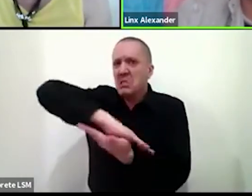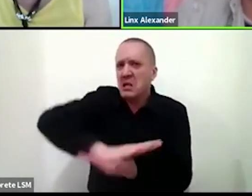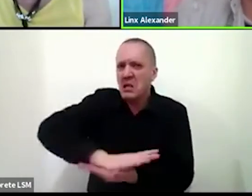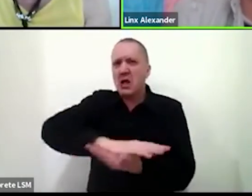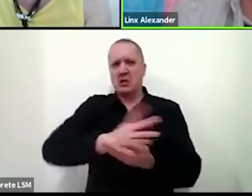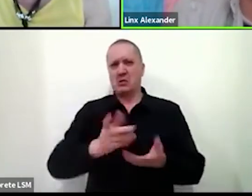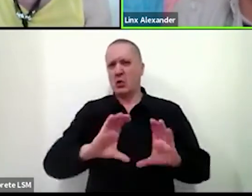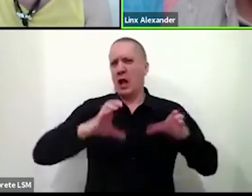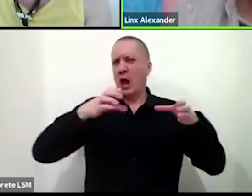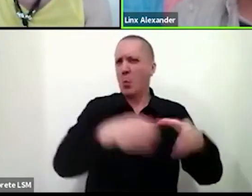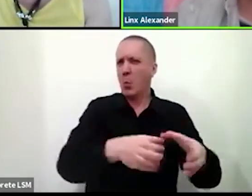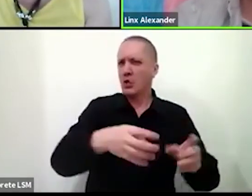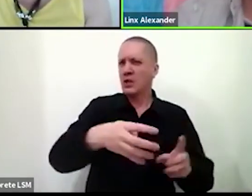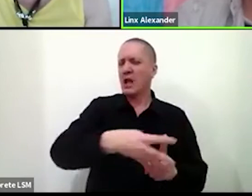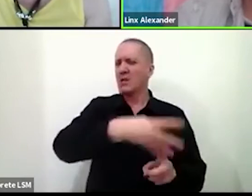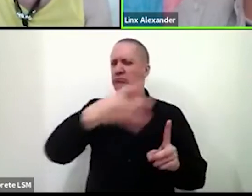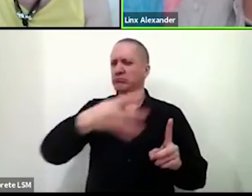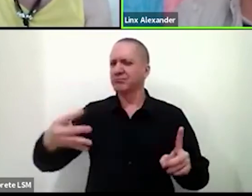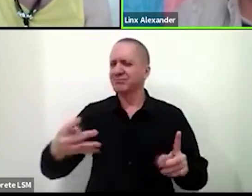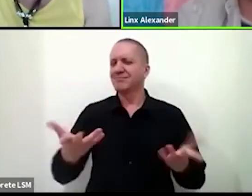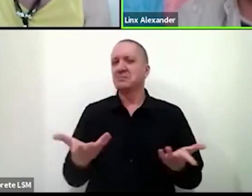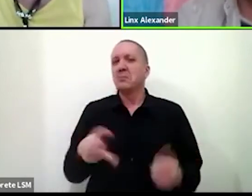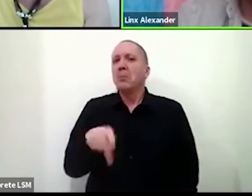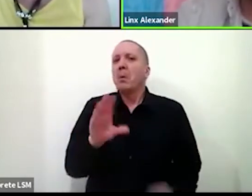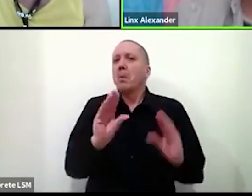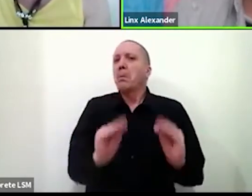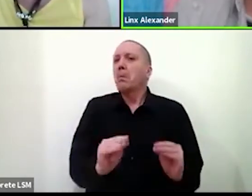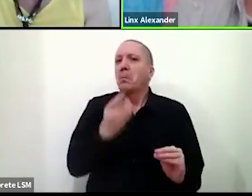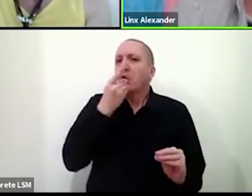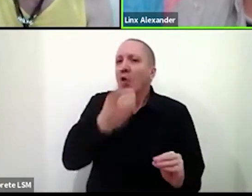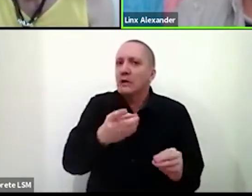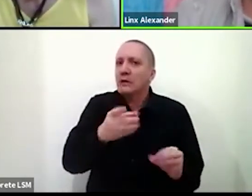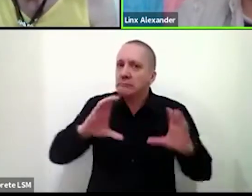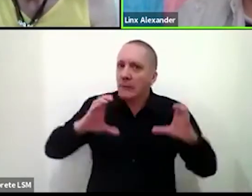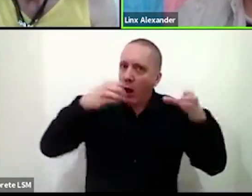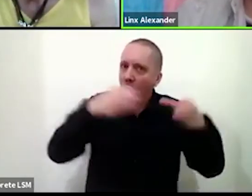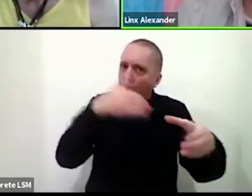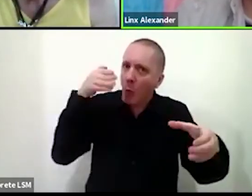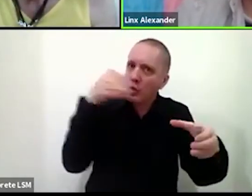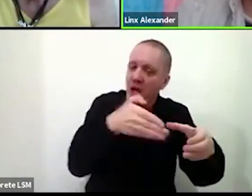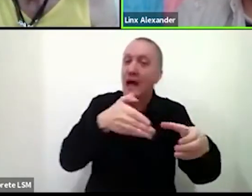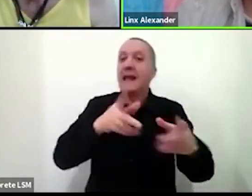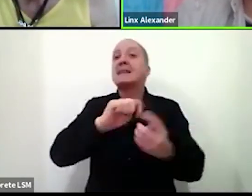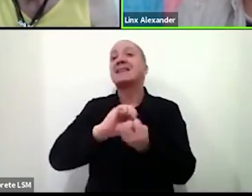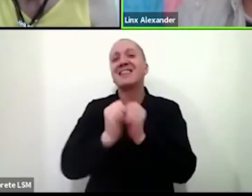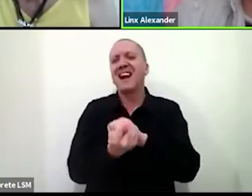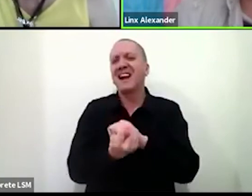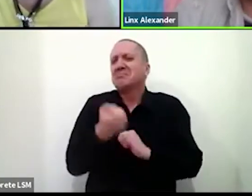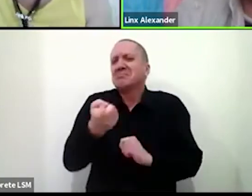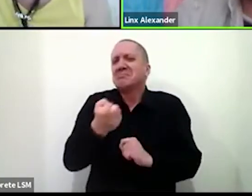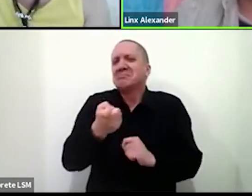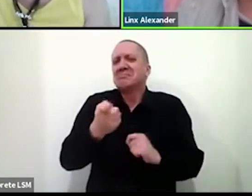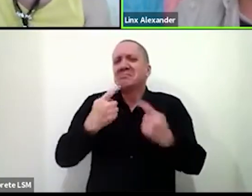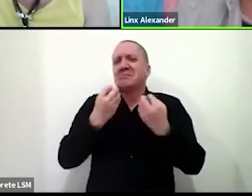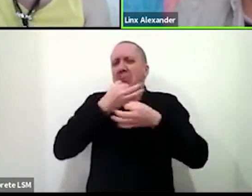comunidad LGBTIQ, sin especificar a la comunidad trans, y este comunicado realmente no ha tenido ningún impacto